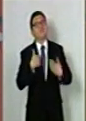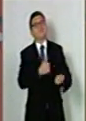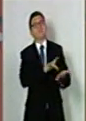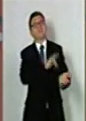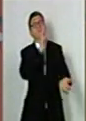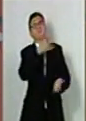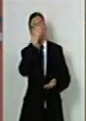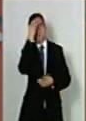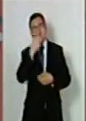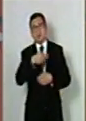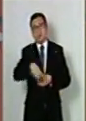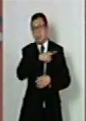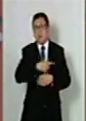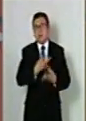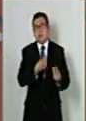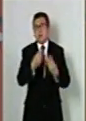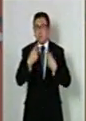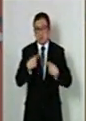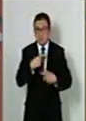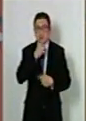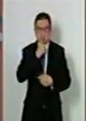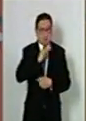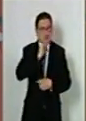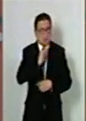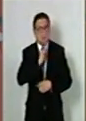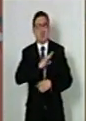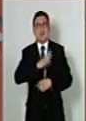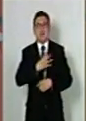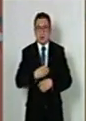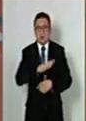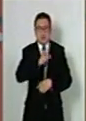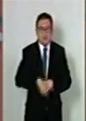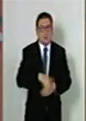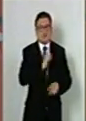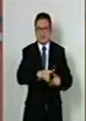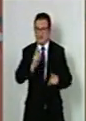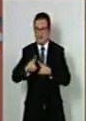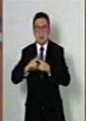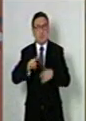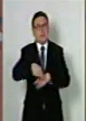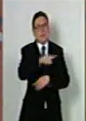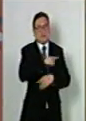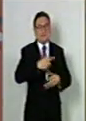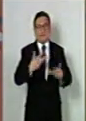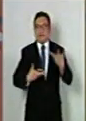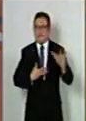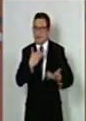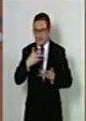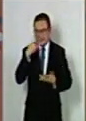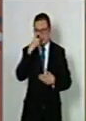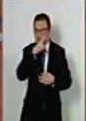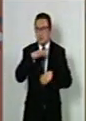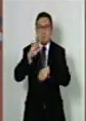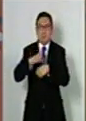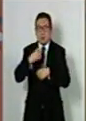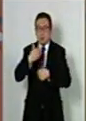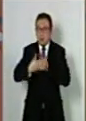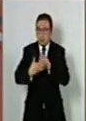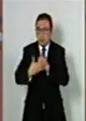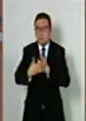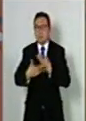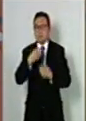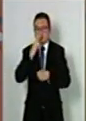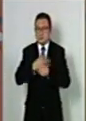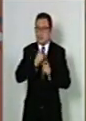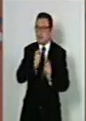padres, de huérfanos están sufriendo por una tarea que va creciendo.